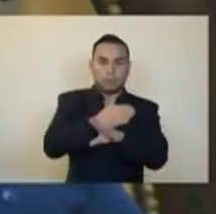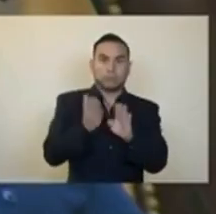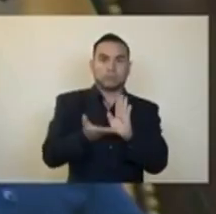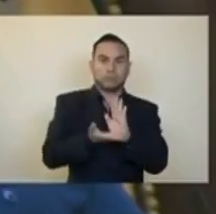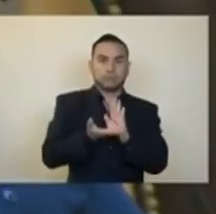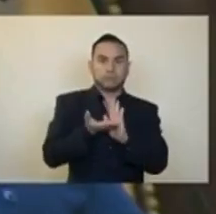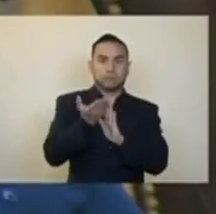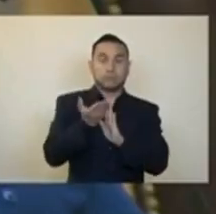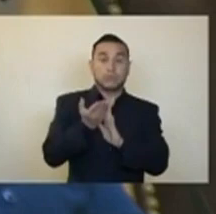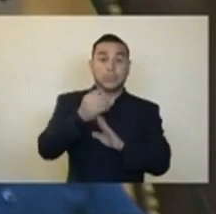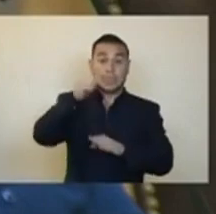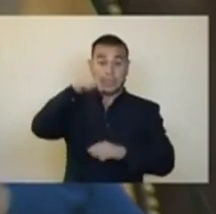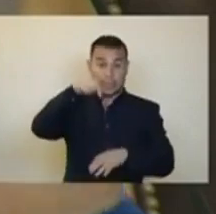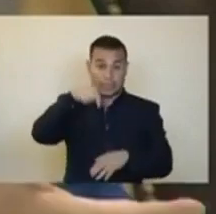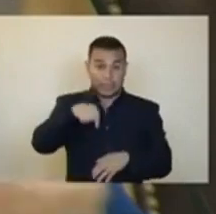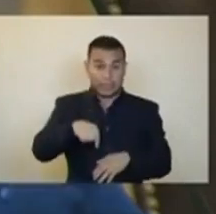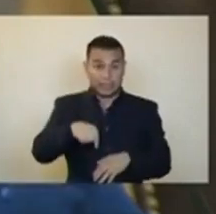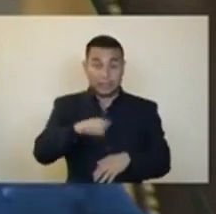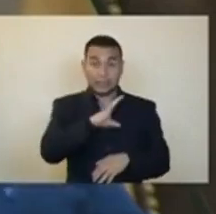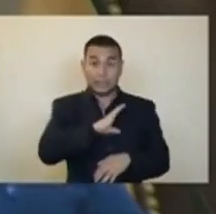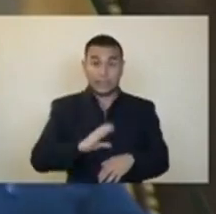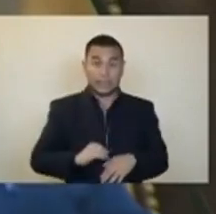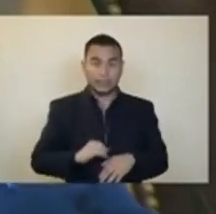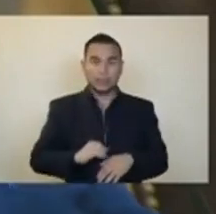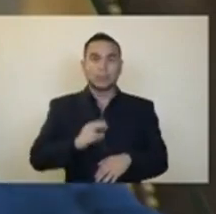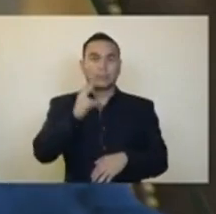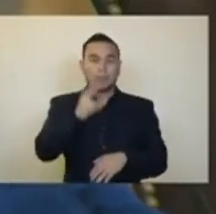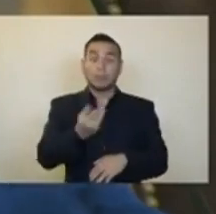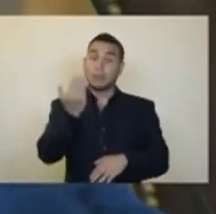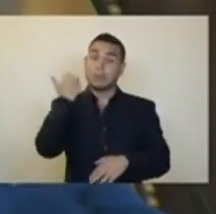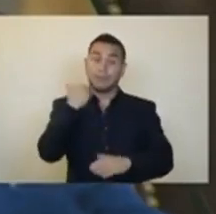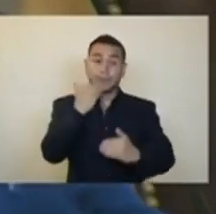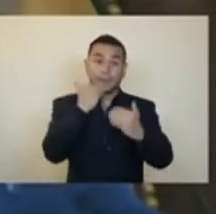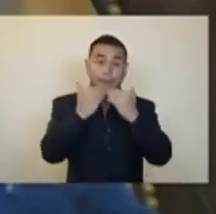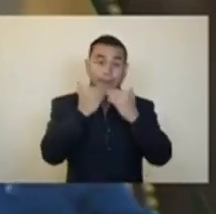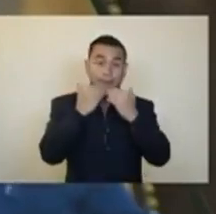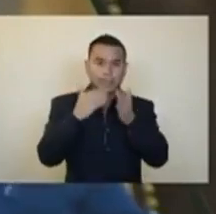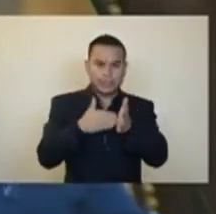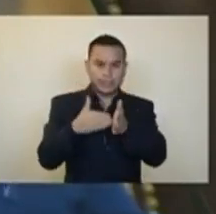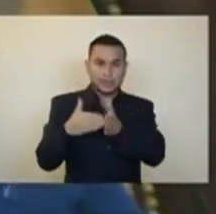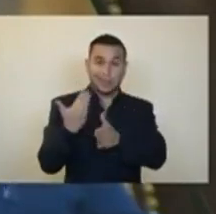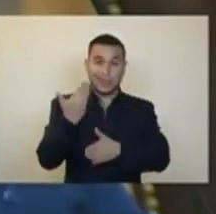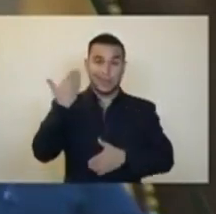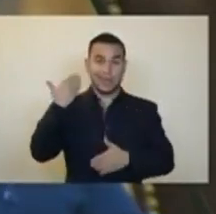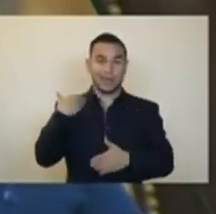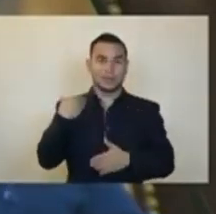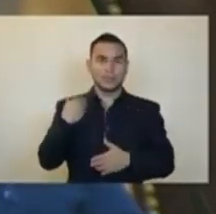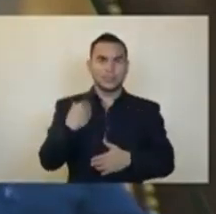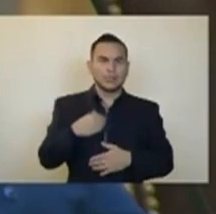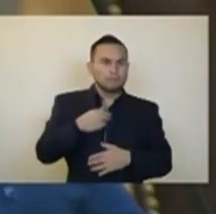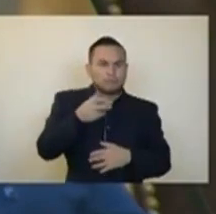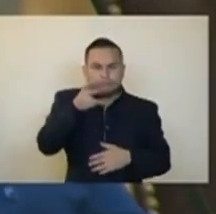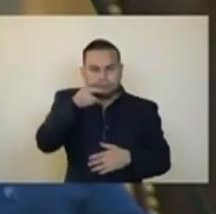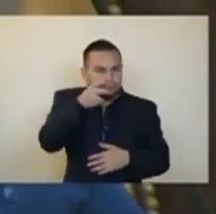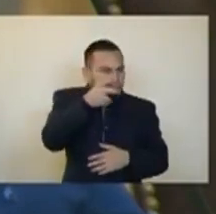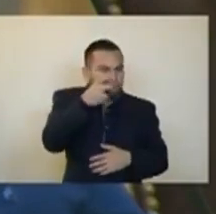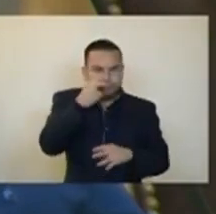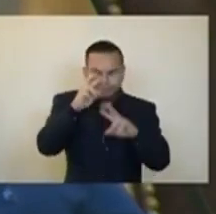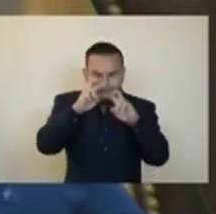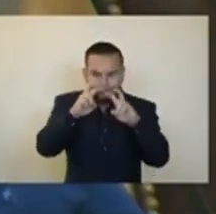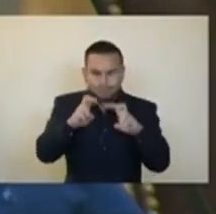las medidas que se tomaron y como usted lo plantea desde el inicio incluso con el monitoreo que se está haciendo